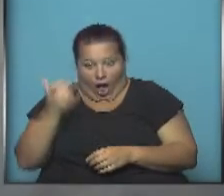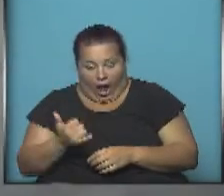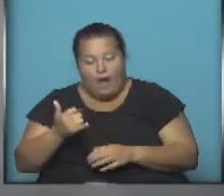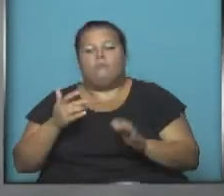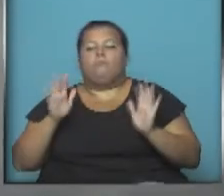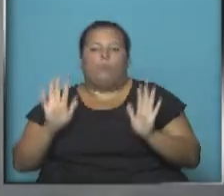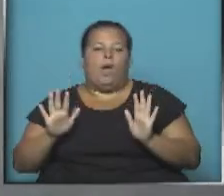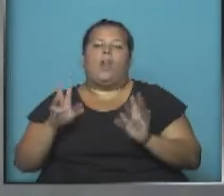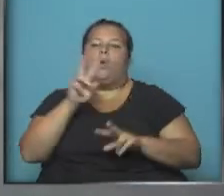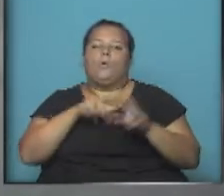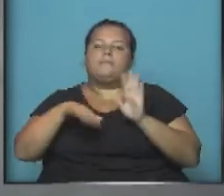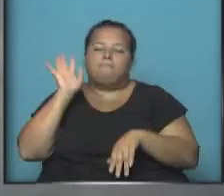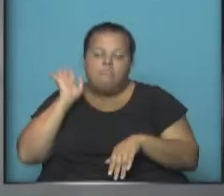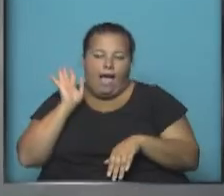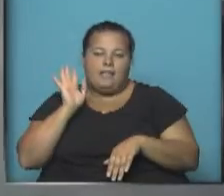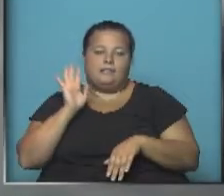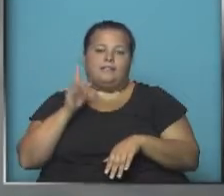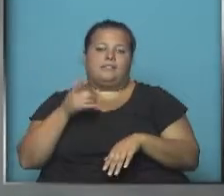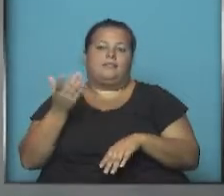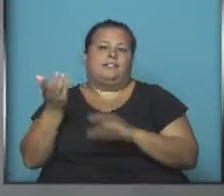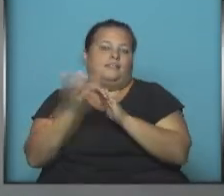bueno, tratar de andar mayor tiempo